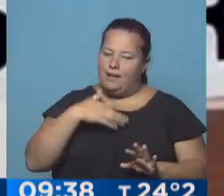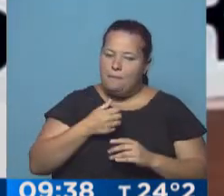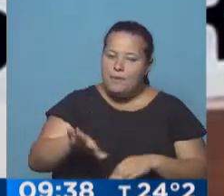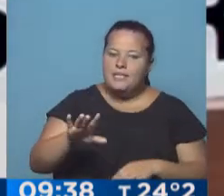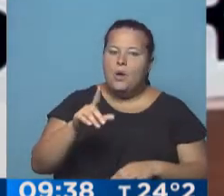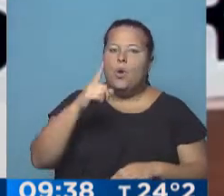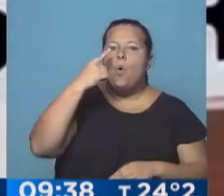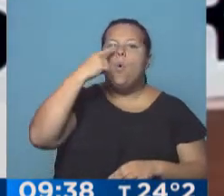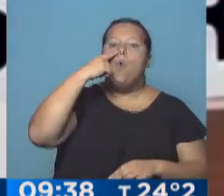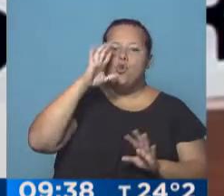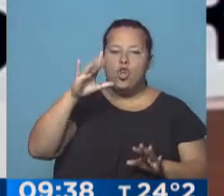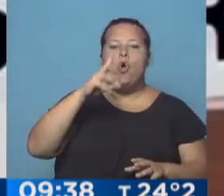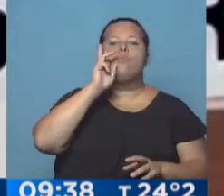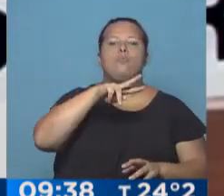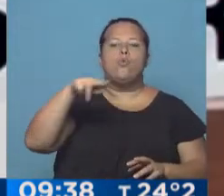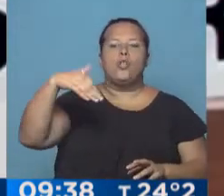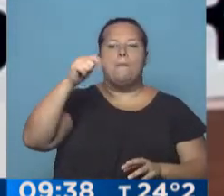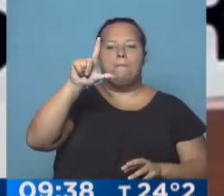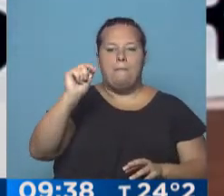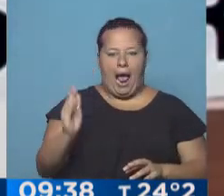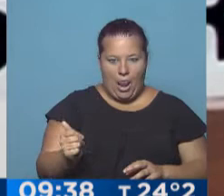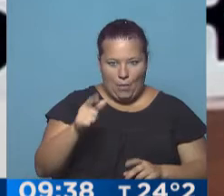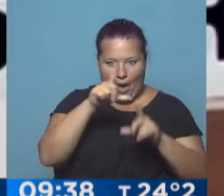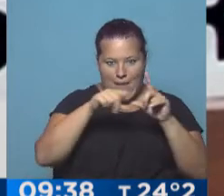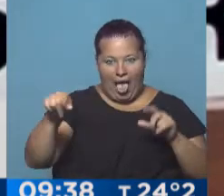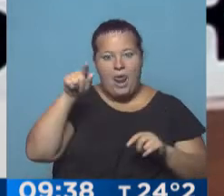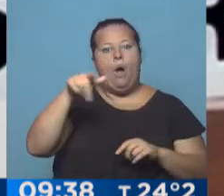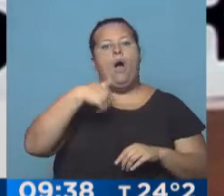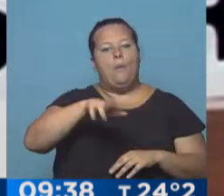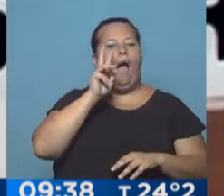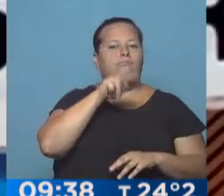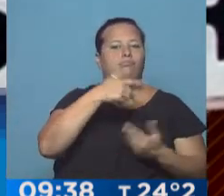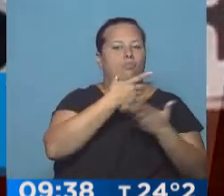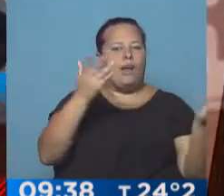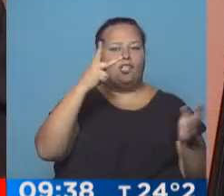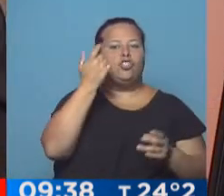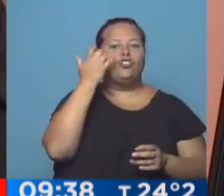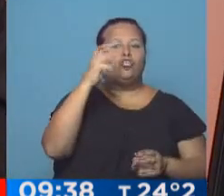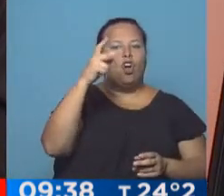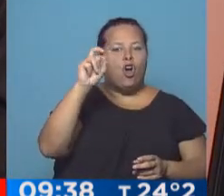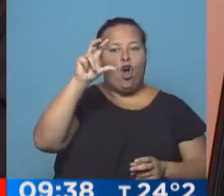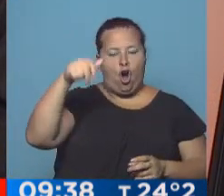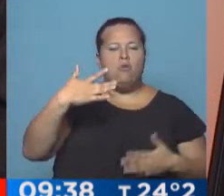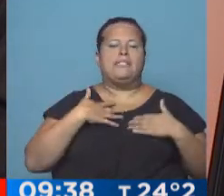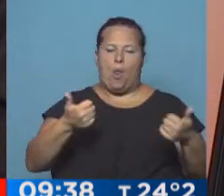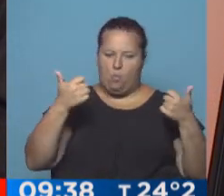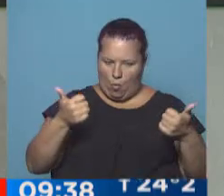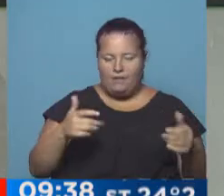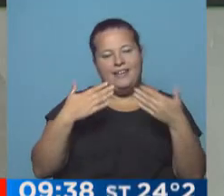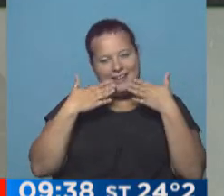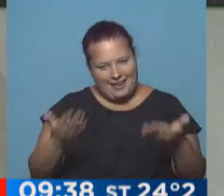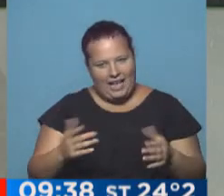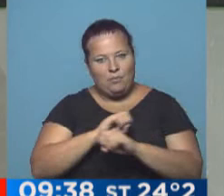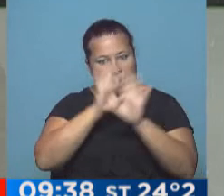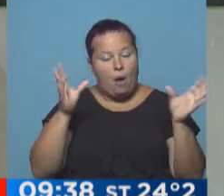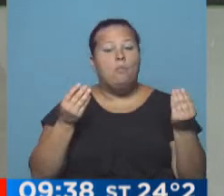partir del mes de junio en el museo de arte latinoamericano de buenos aires estará exponiendo yoko ono que repito está muy bien de salud gracias a lejos